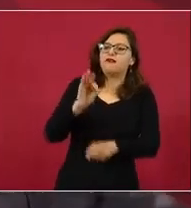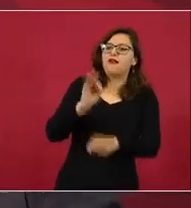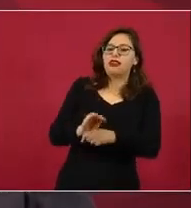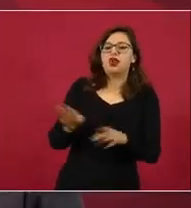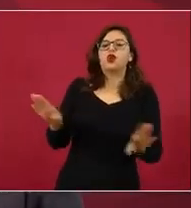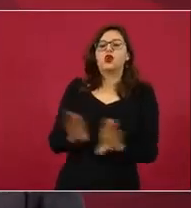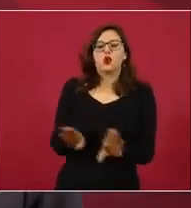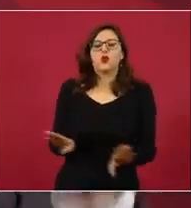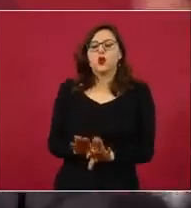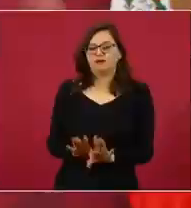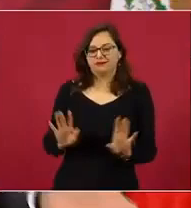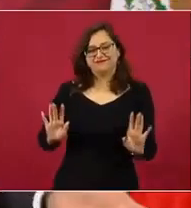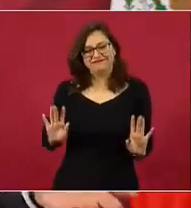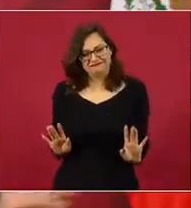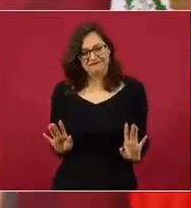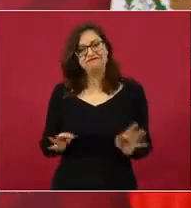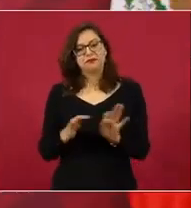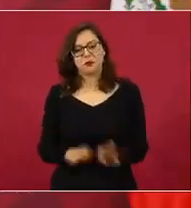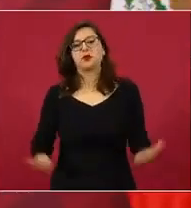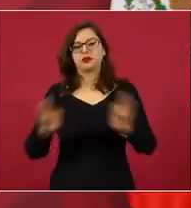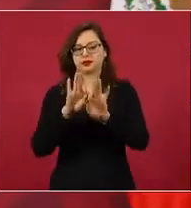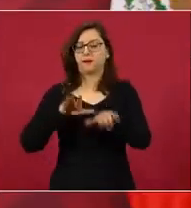los conservadores. Ahora, con la ley,